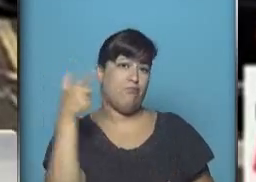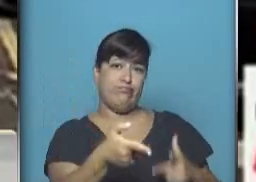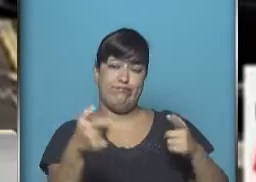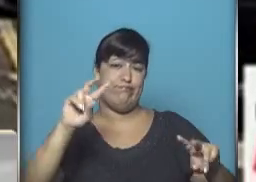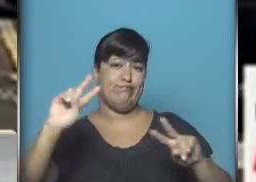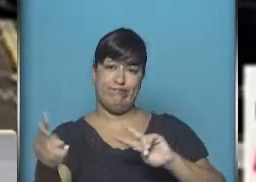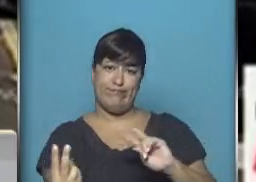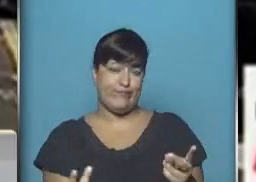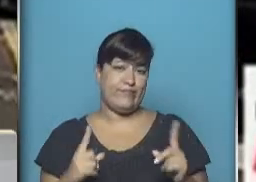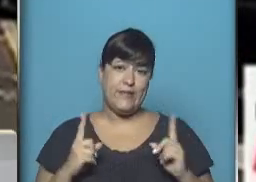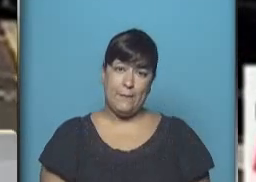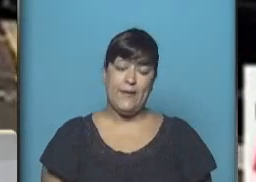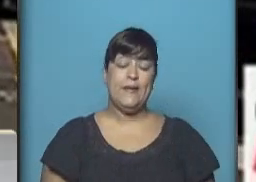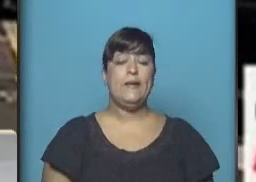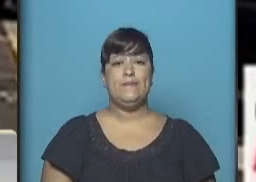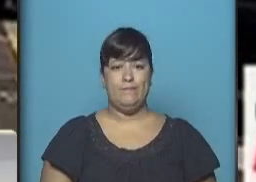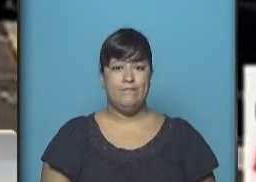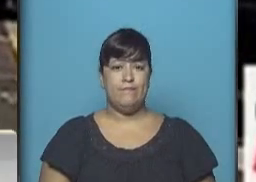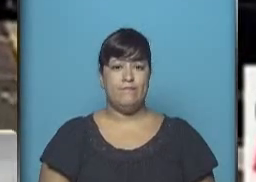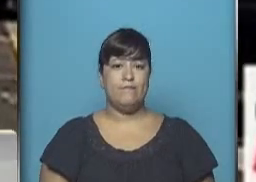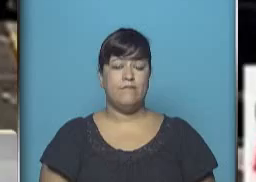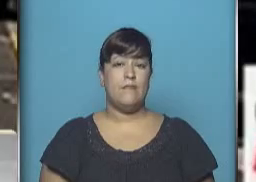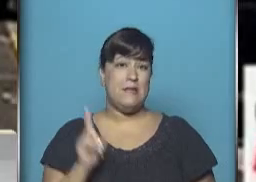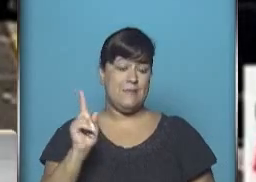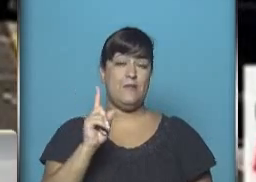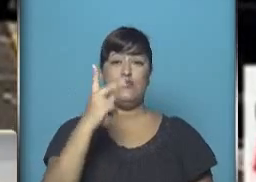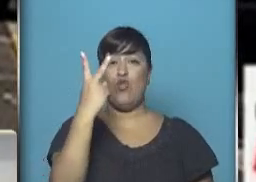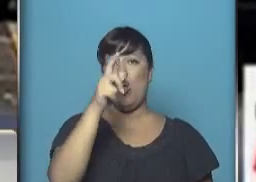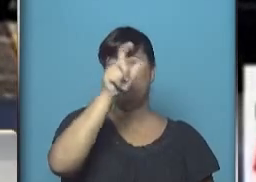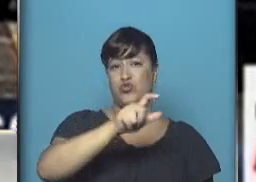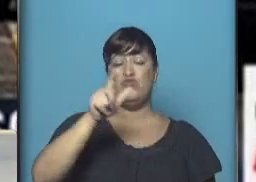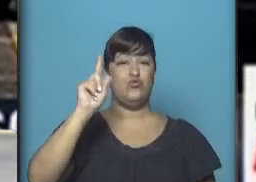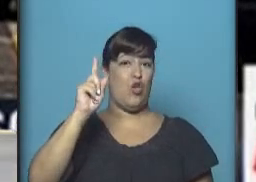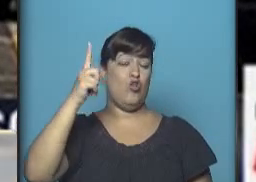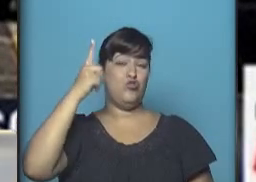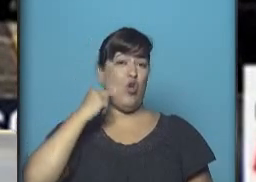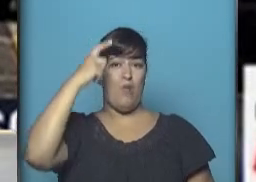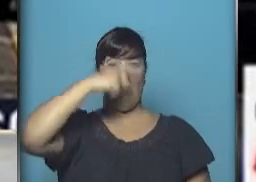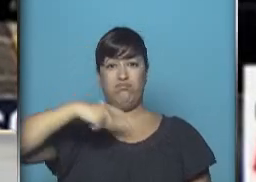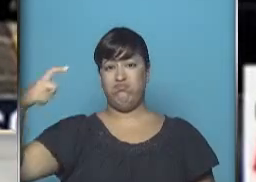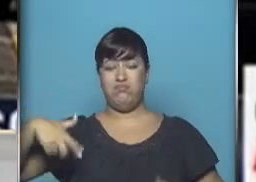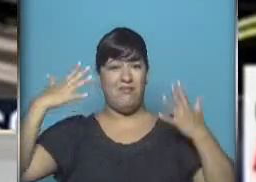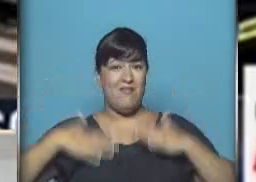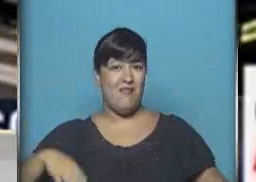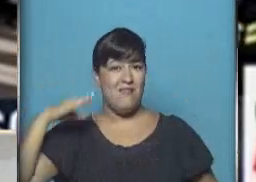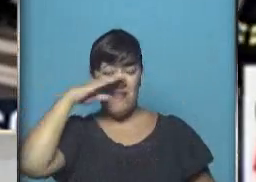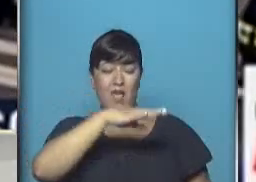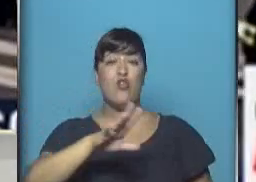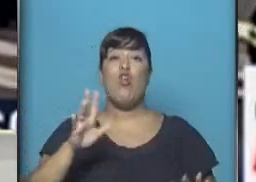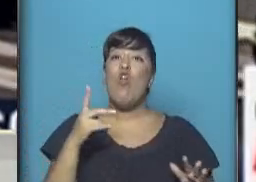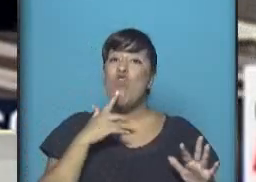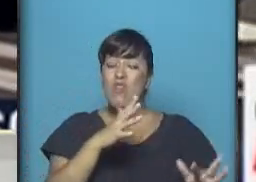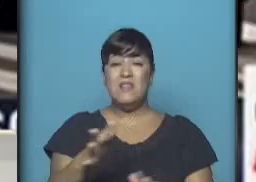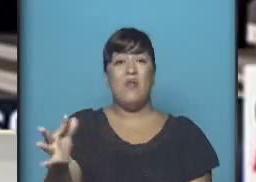parece que de estos dos autores que luego entraron en el edificio, según algunos testimonios,